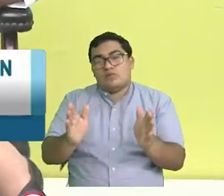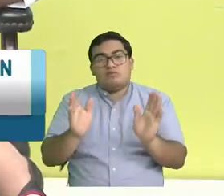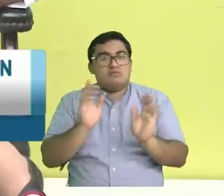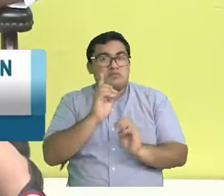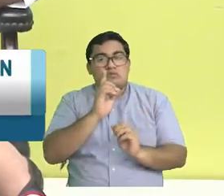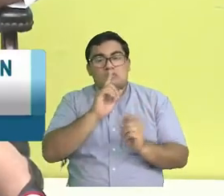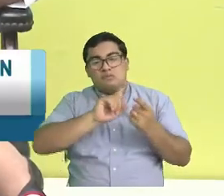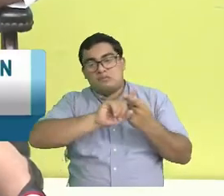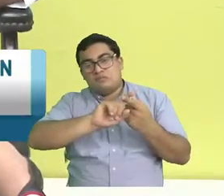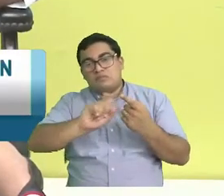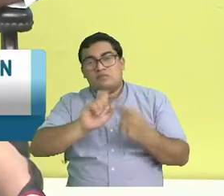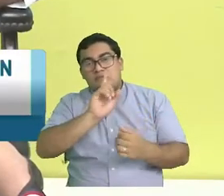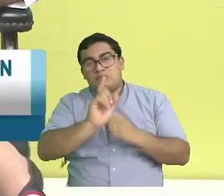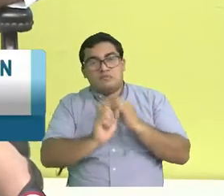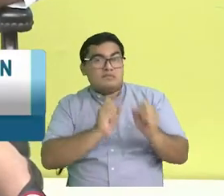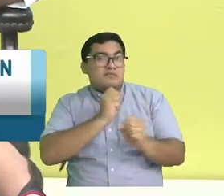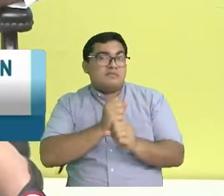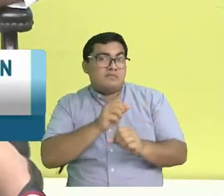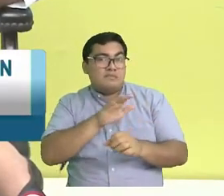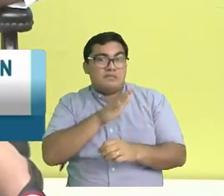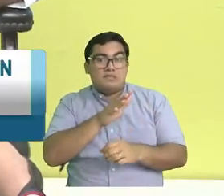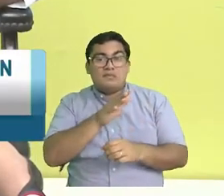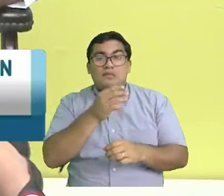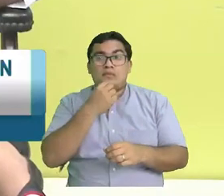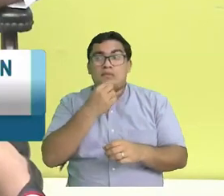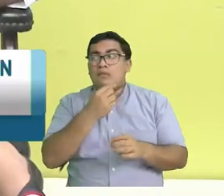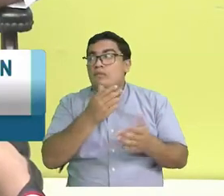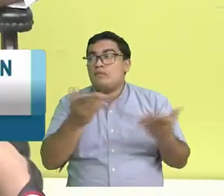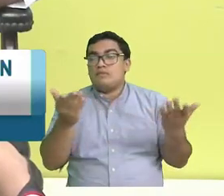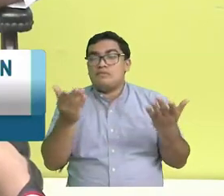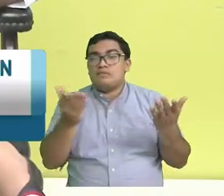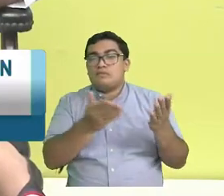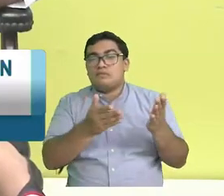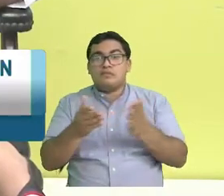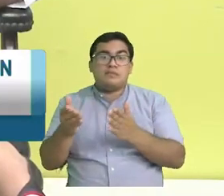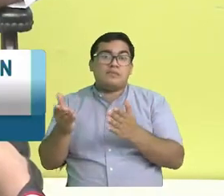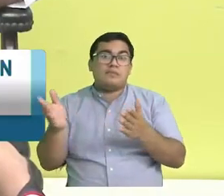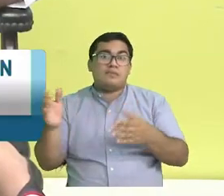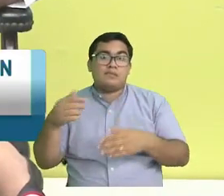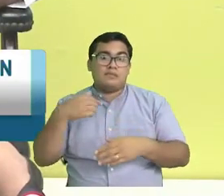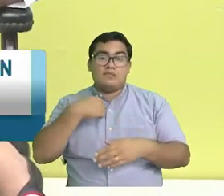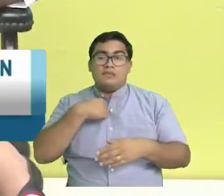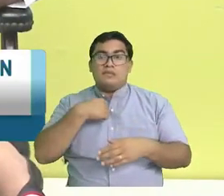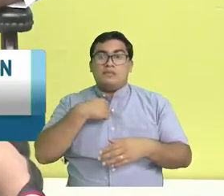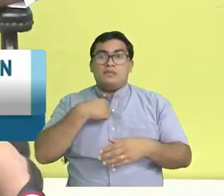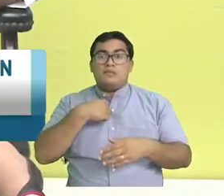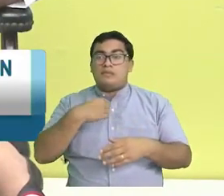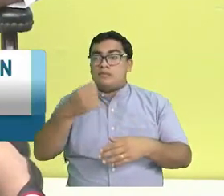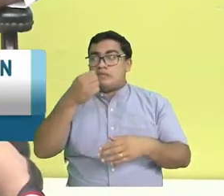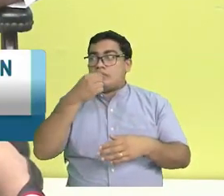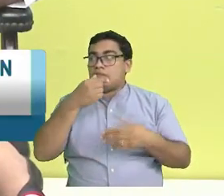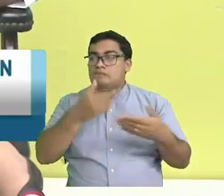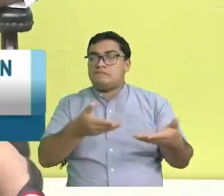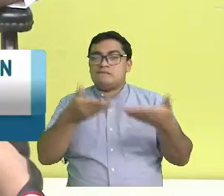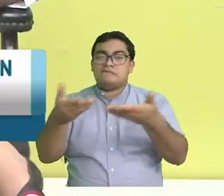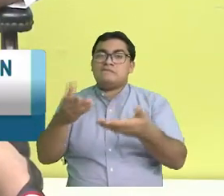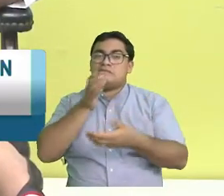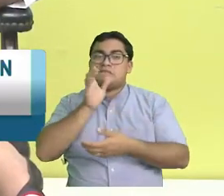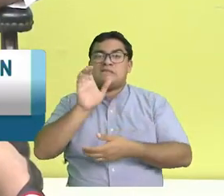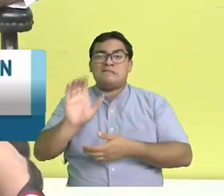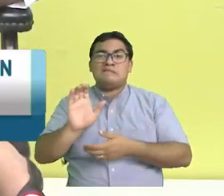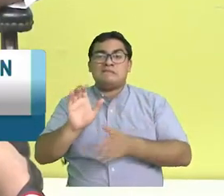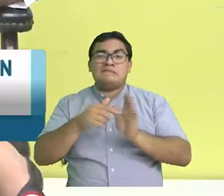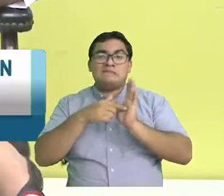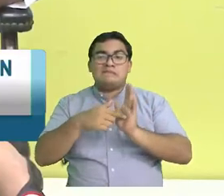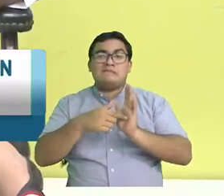ir desde meses a años, o va a iniciar fármacos. Pues, entonces, yo no voy a iniciar fármacos en un niño que si yo